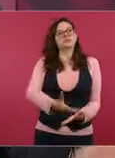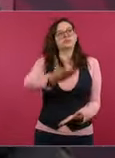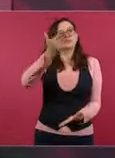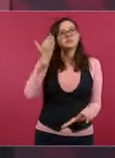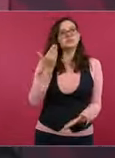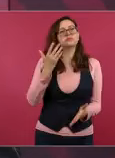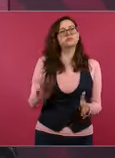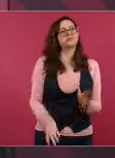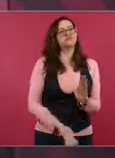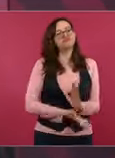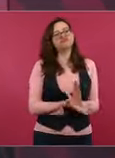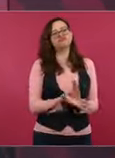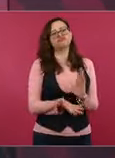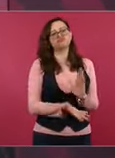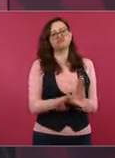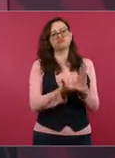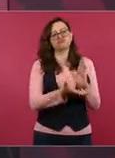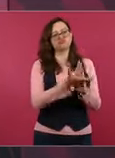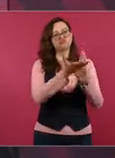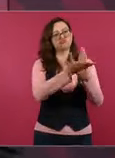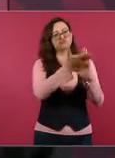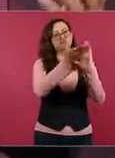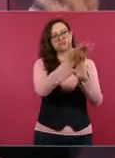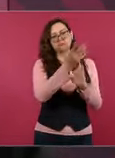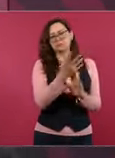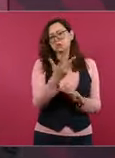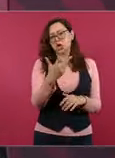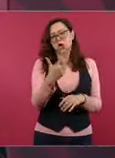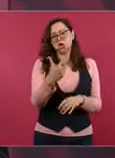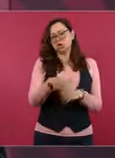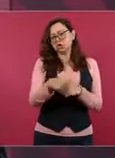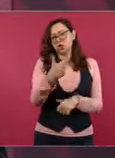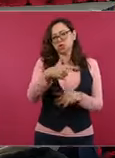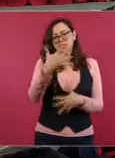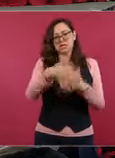en 12, 15 años,